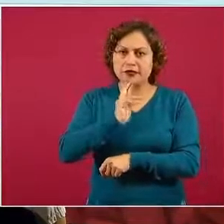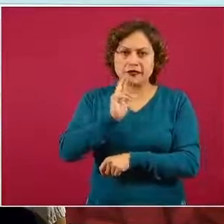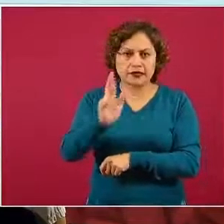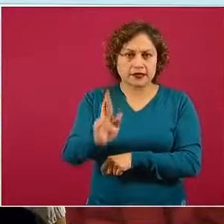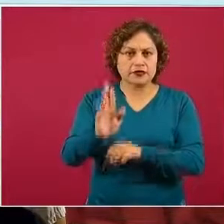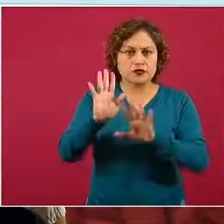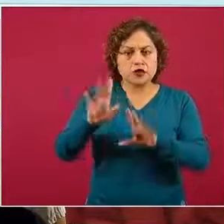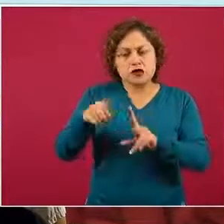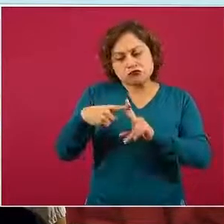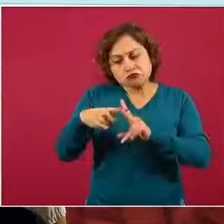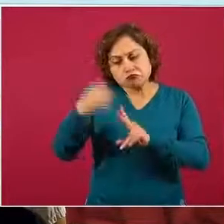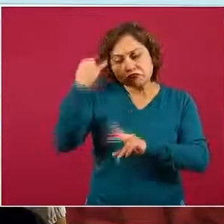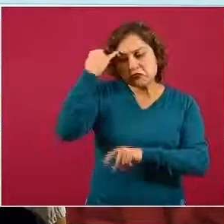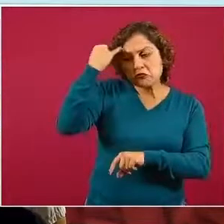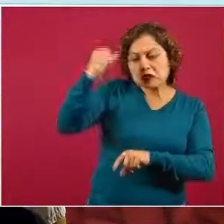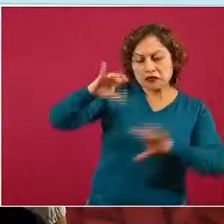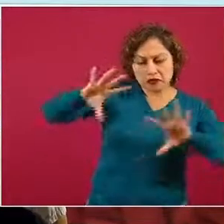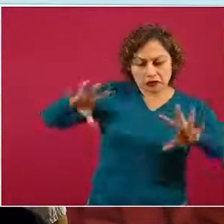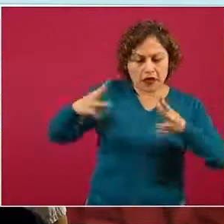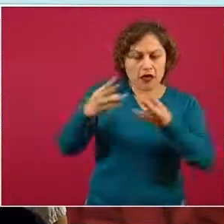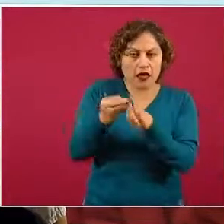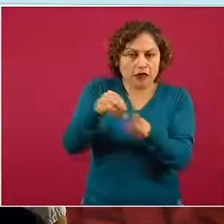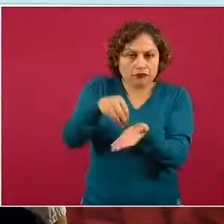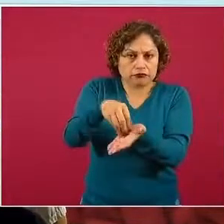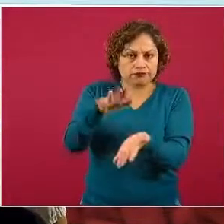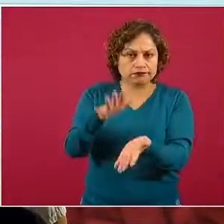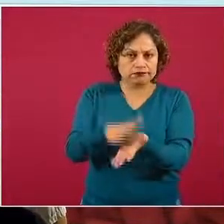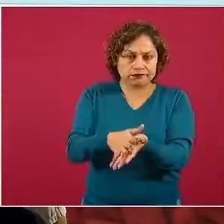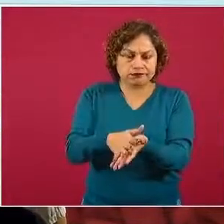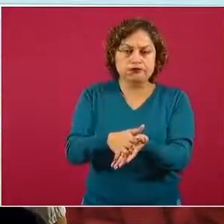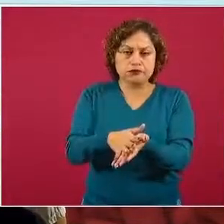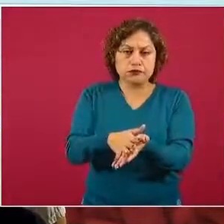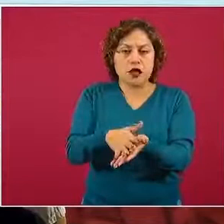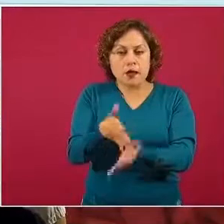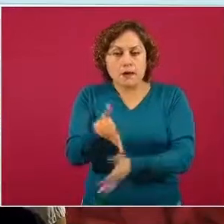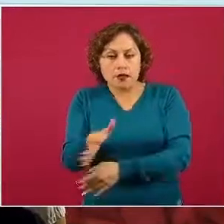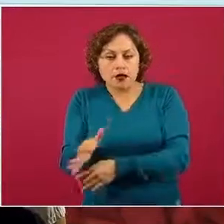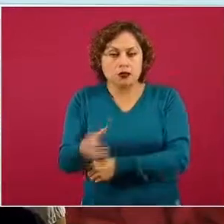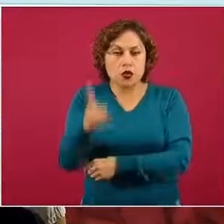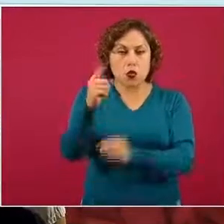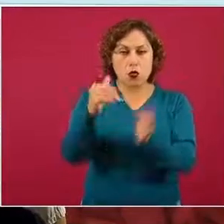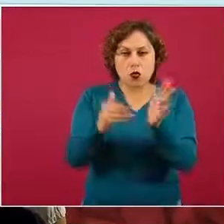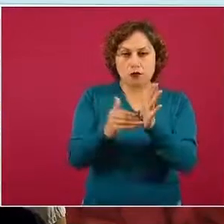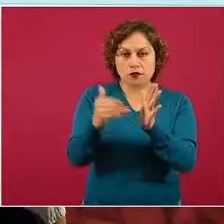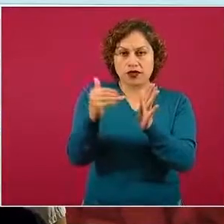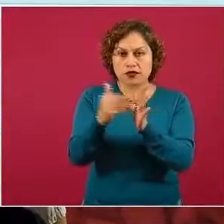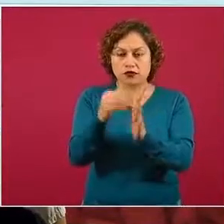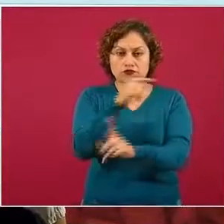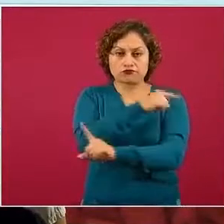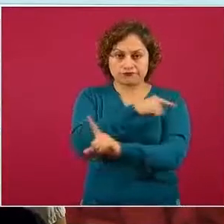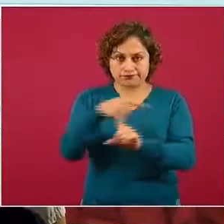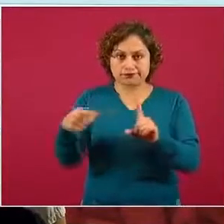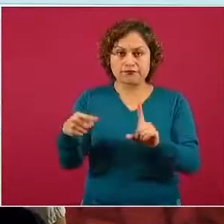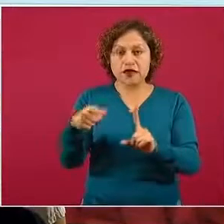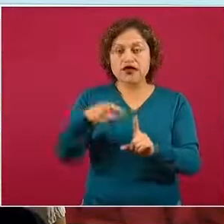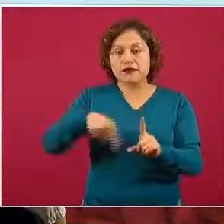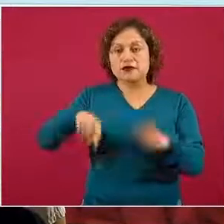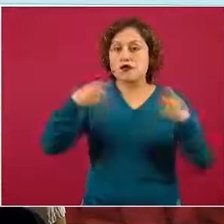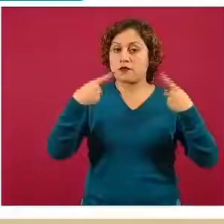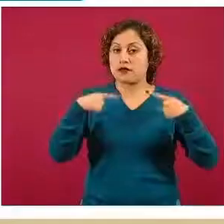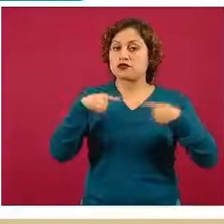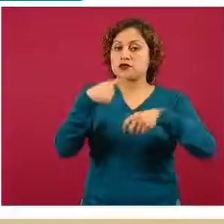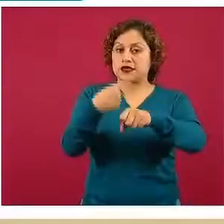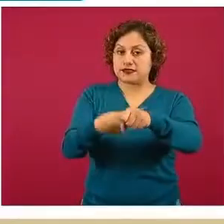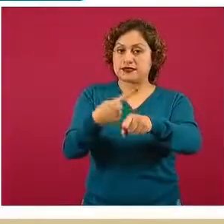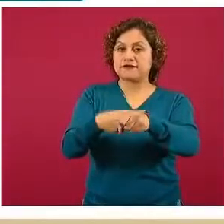al porcentaje de positividad, y entonces para hoy estimamos prácticamente casi 1,5 millones de casos ya de COVID-19